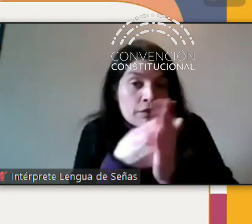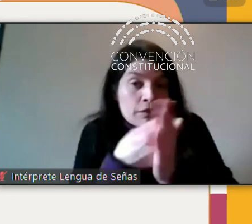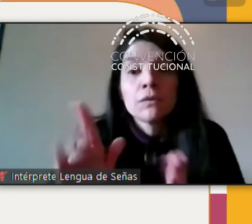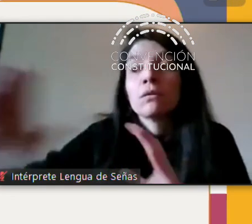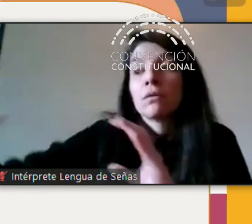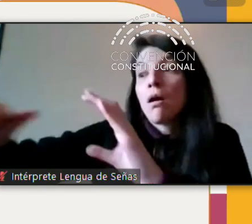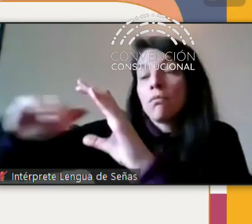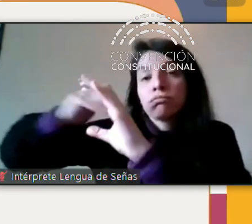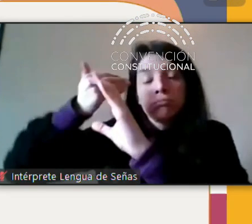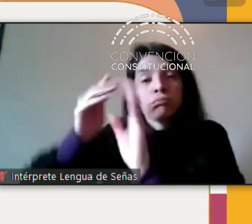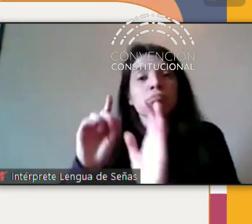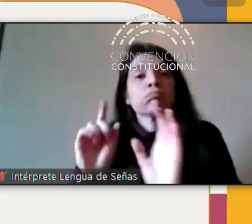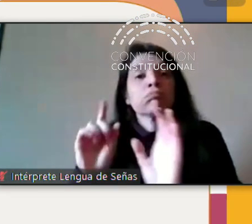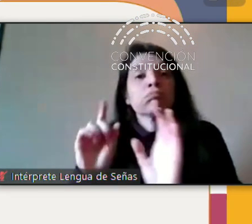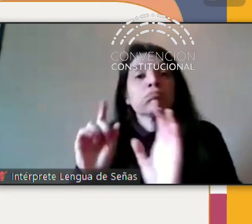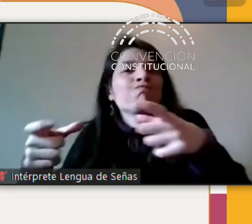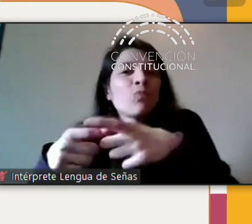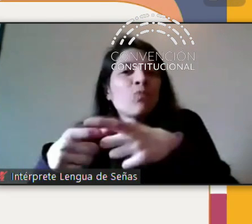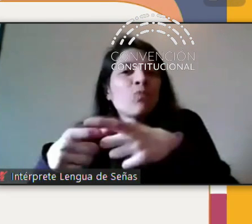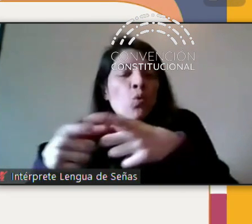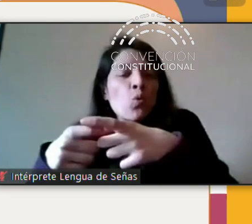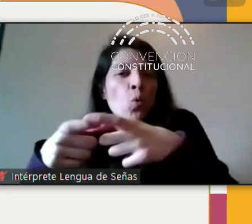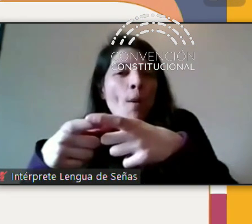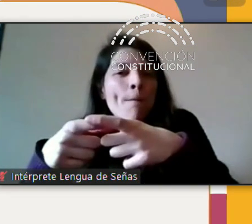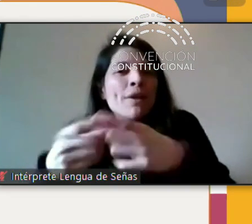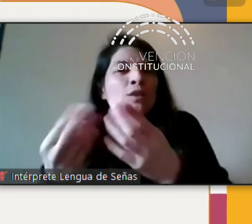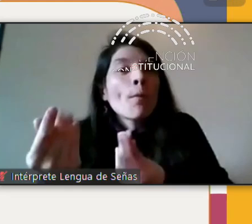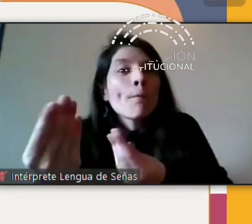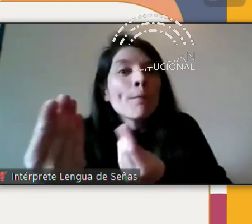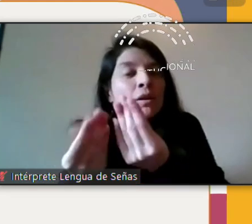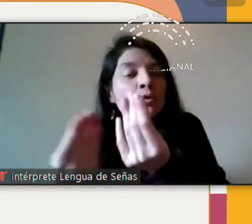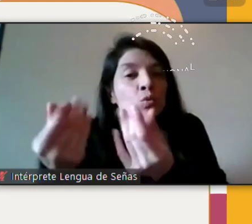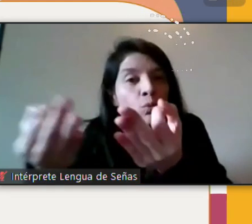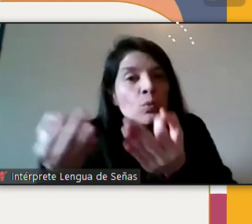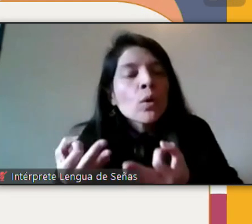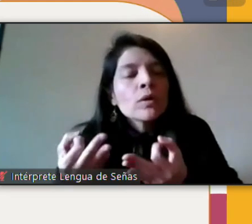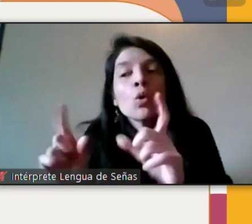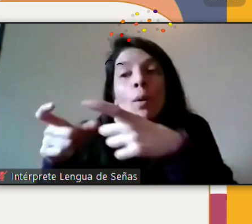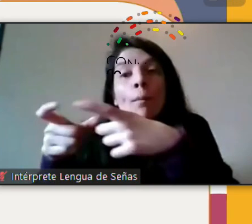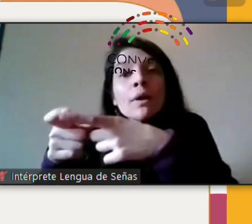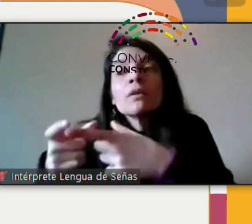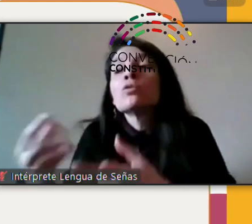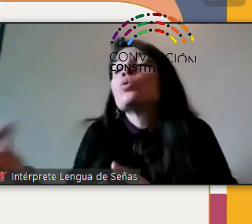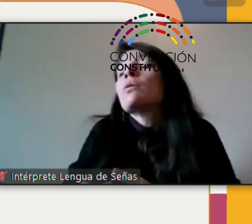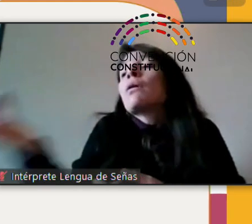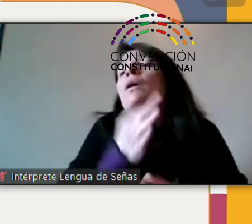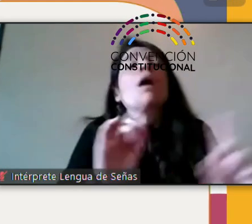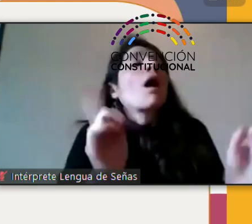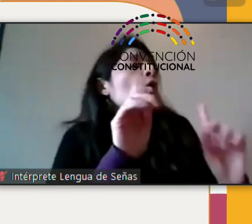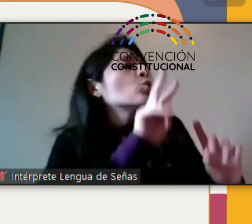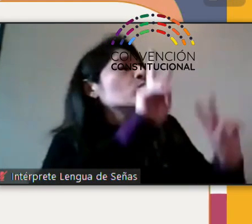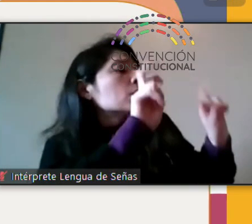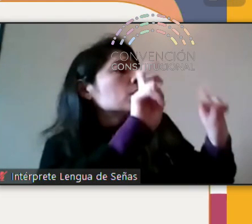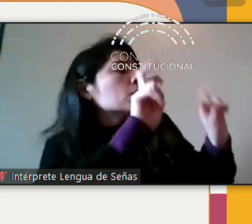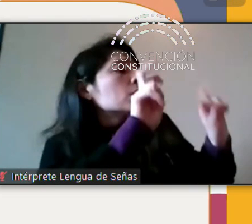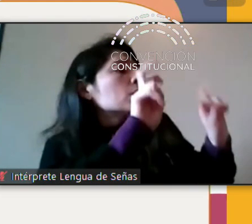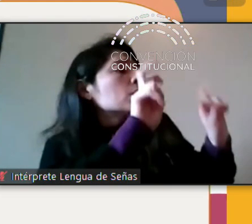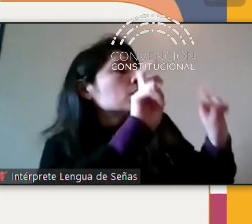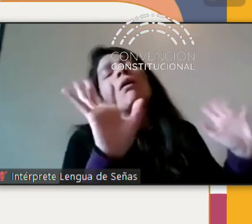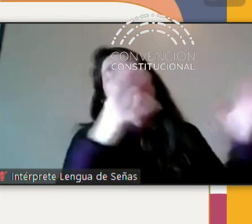la Comisión de Presupuestos y nos dicen, ay no, el tema de ustedes es para la Comisión de